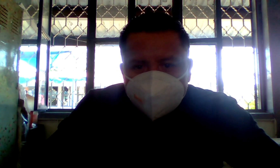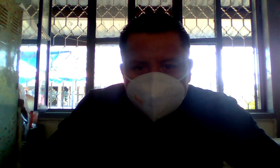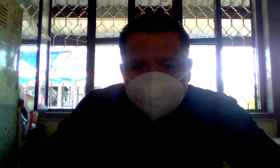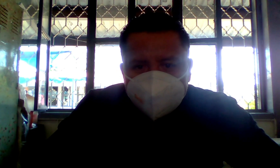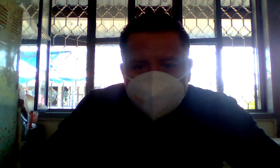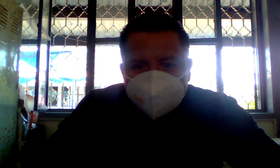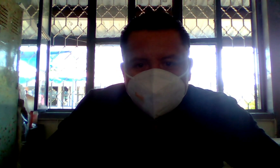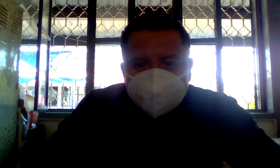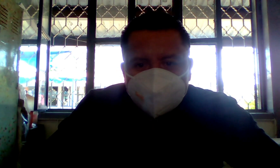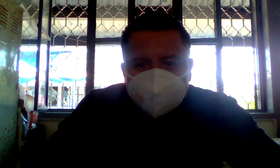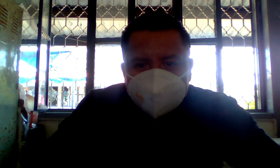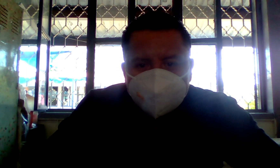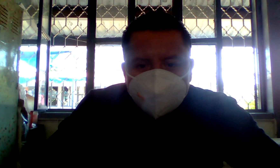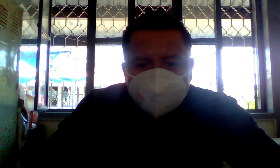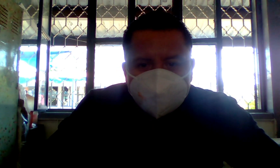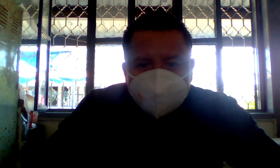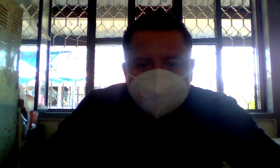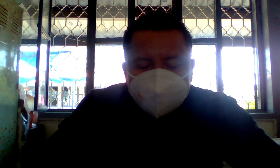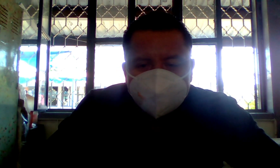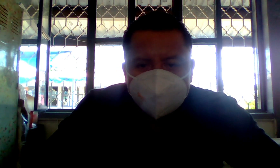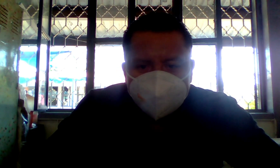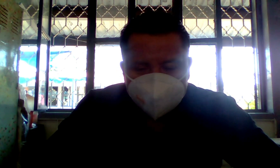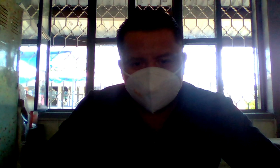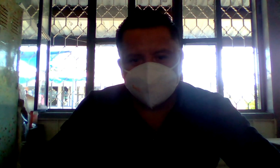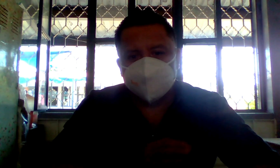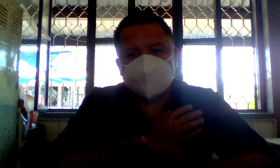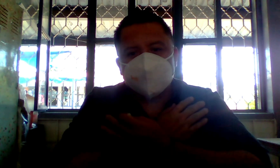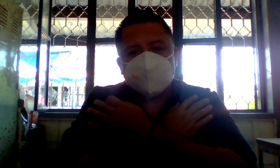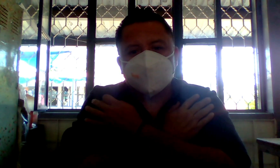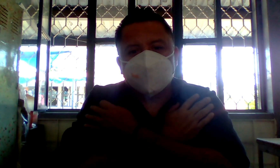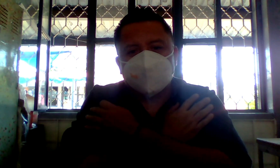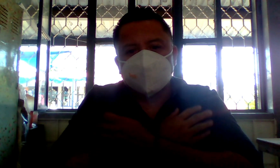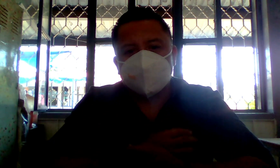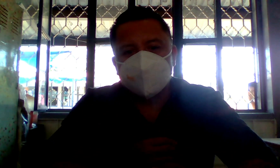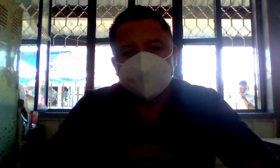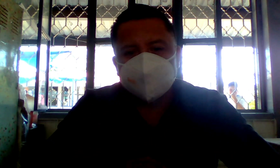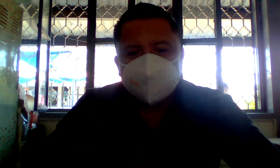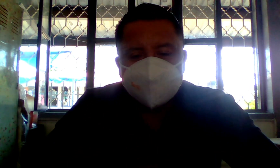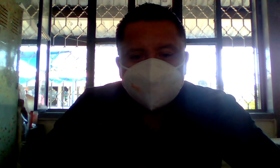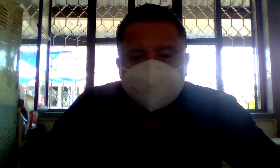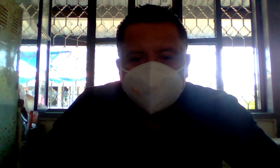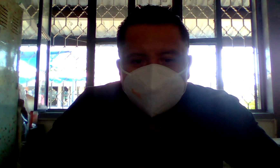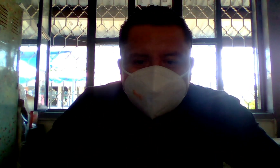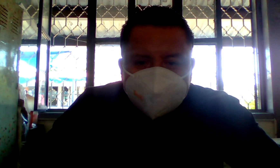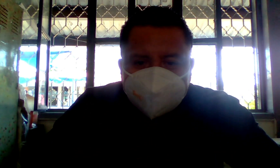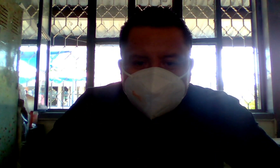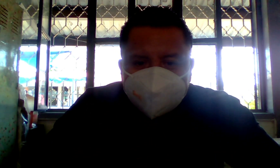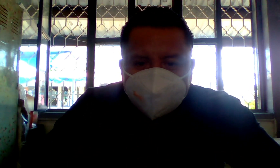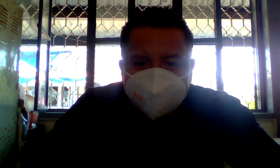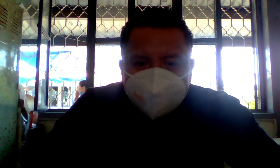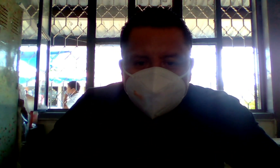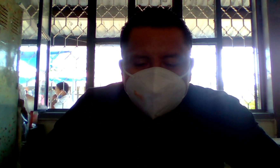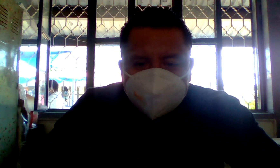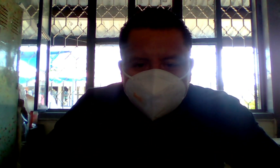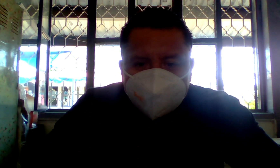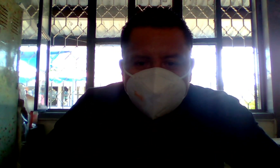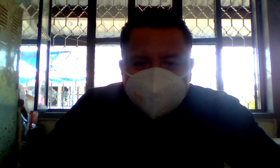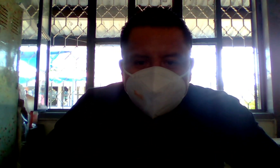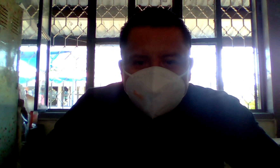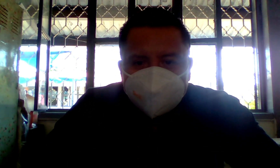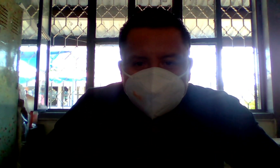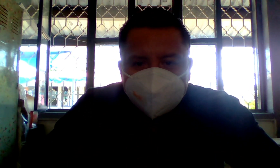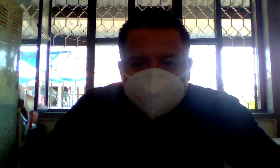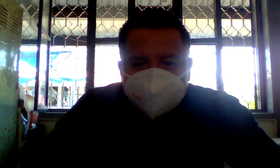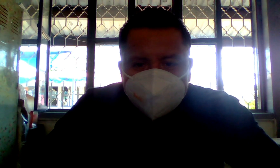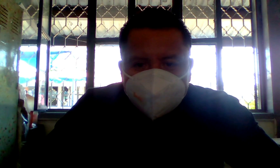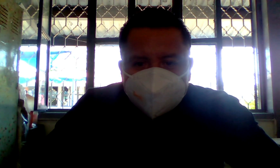gusto los vamos a atender a través de ese grupo de WhatsApp. Les mando un fuerte abrazo a todos y cada uno de ustedes. Muchas gracias por